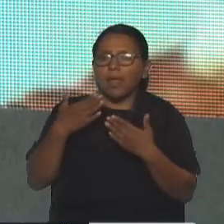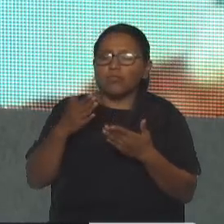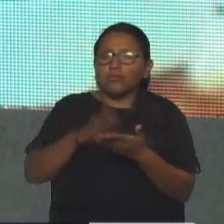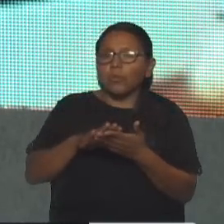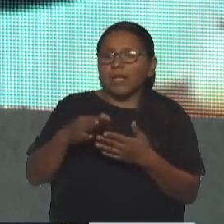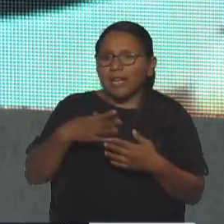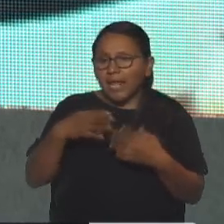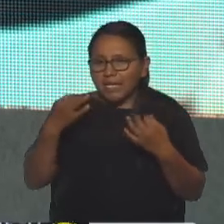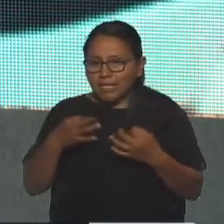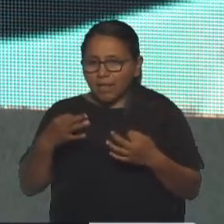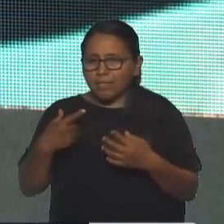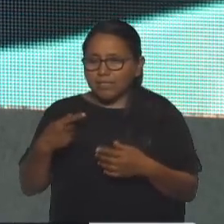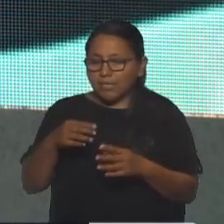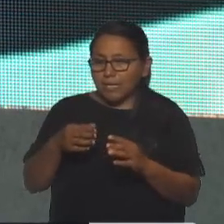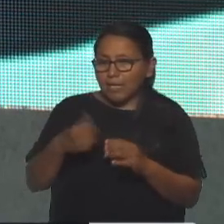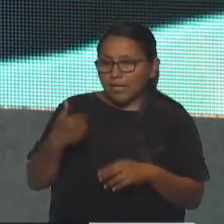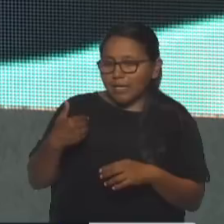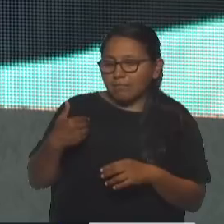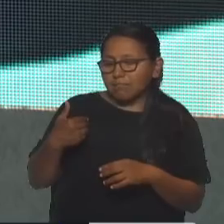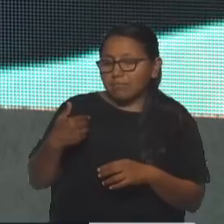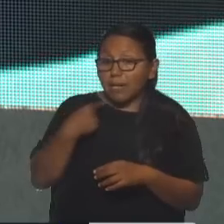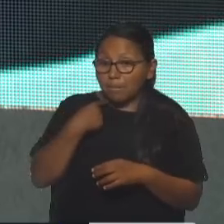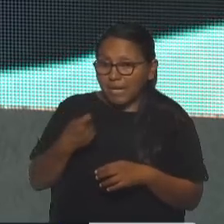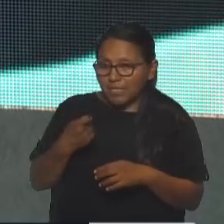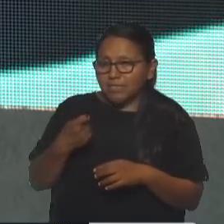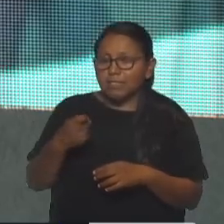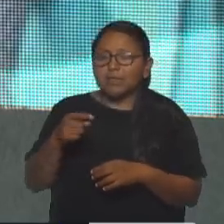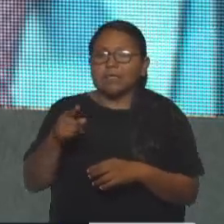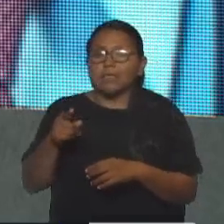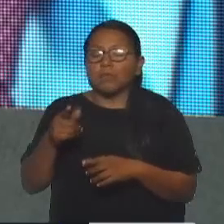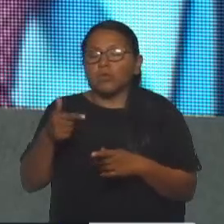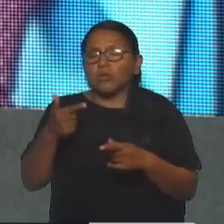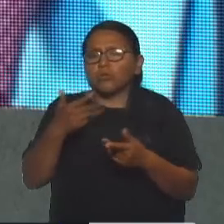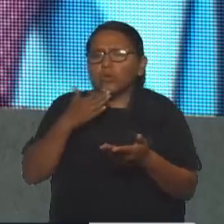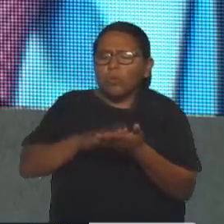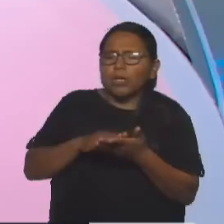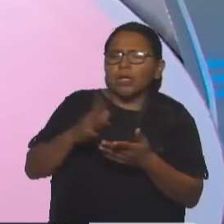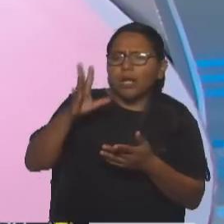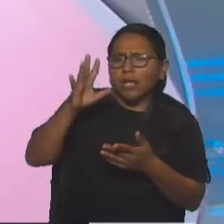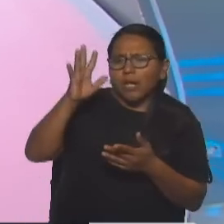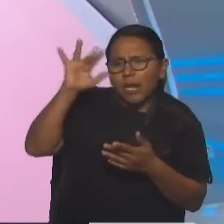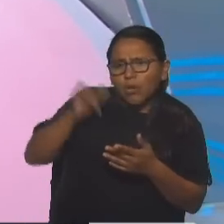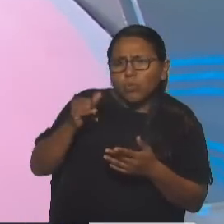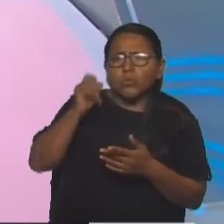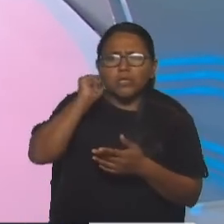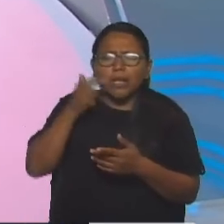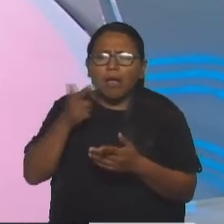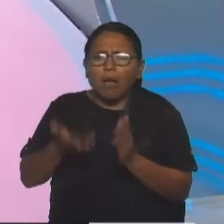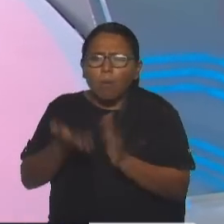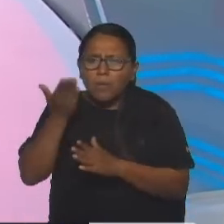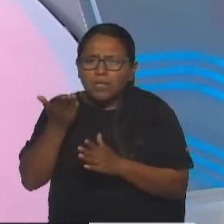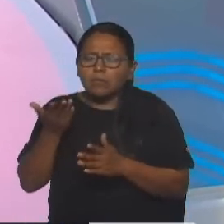de España, ¿no? En muchos casos ponemos el foco en los aumentos en la luz, en el gas, en los alimentos. Dijiste